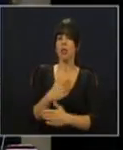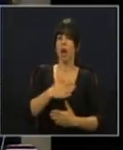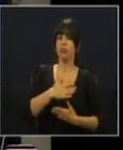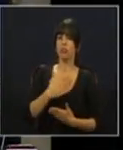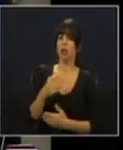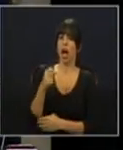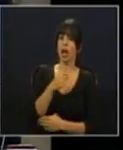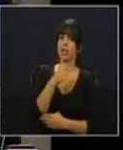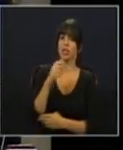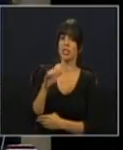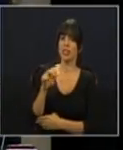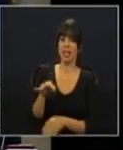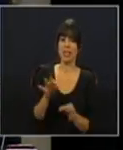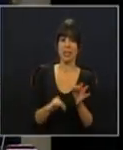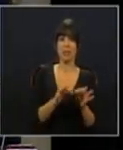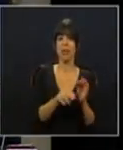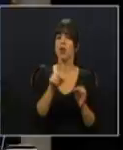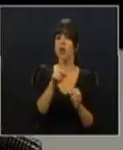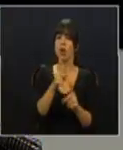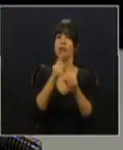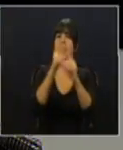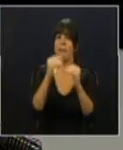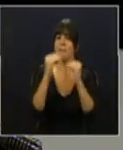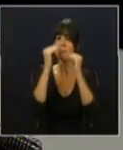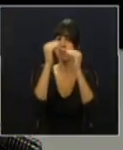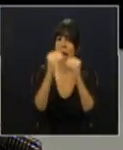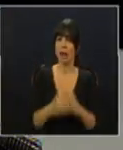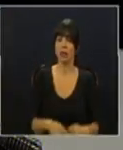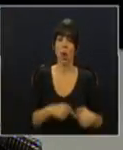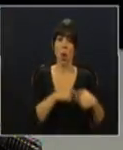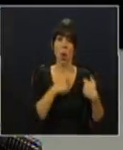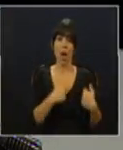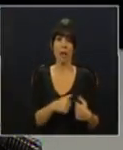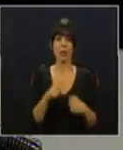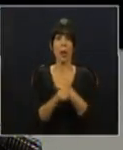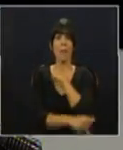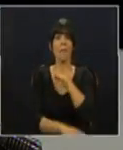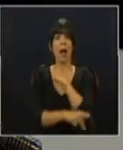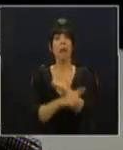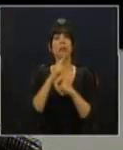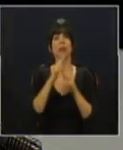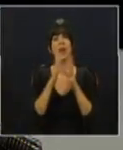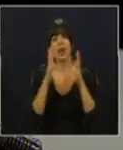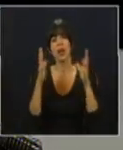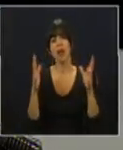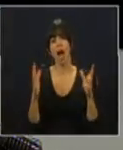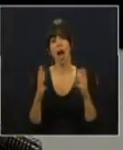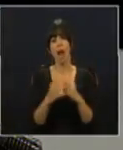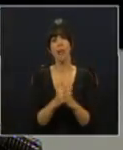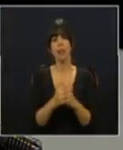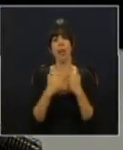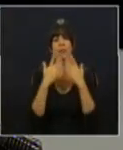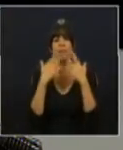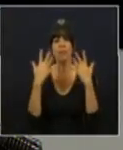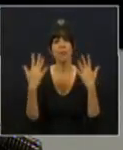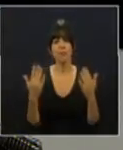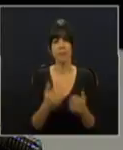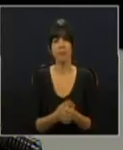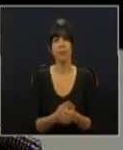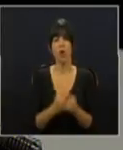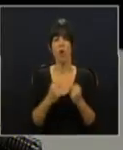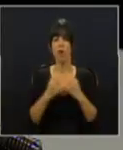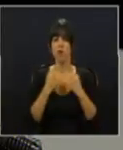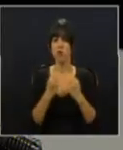nuestras canciones cívicas. El corazón de esta patria es grande y generoso, fuerte y